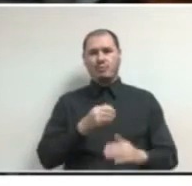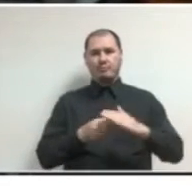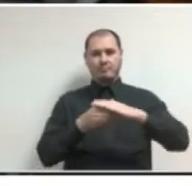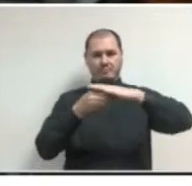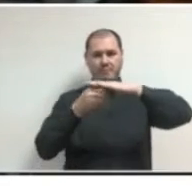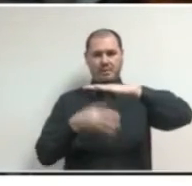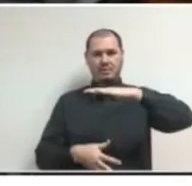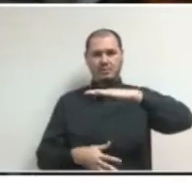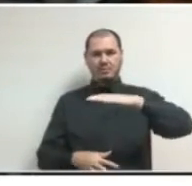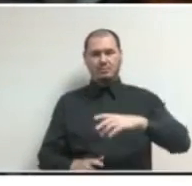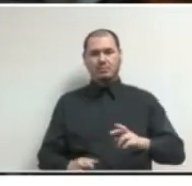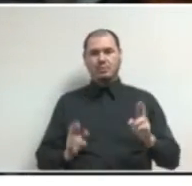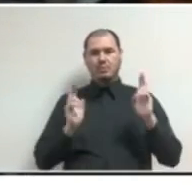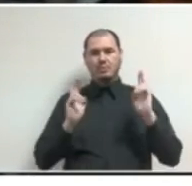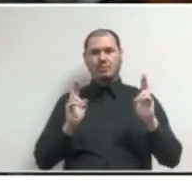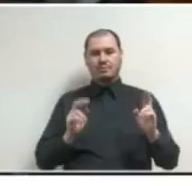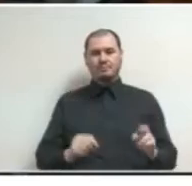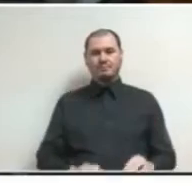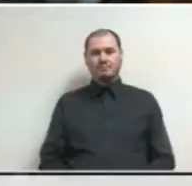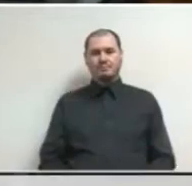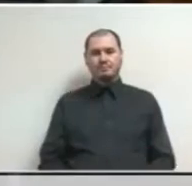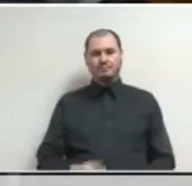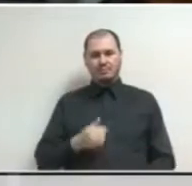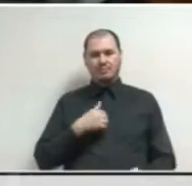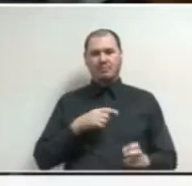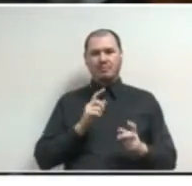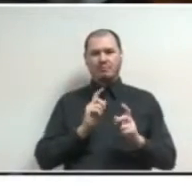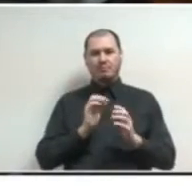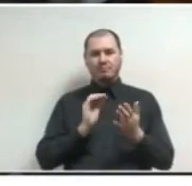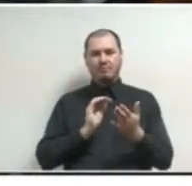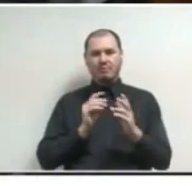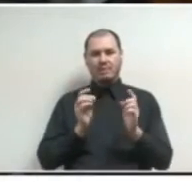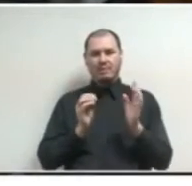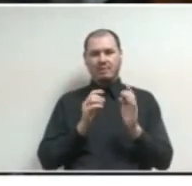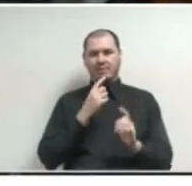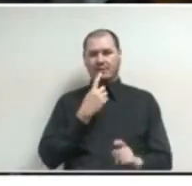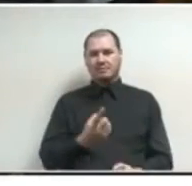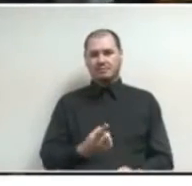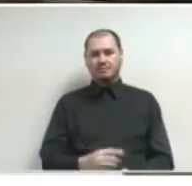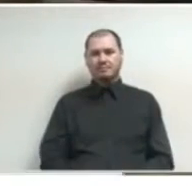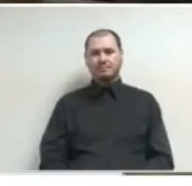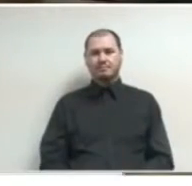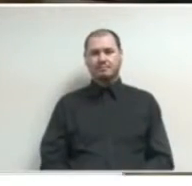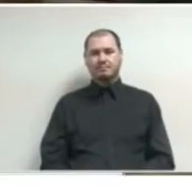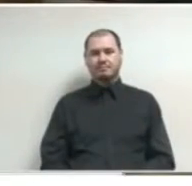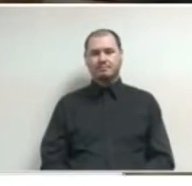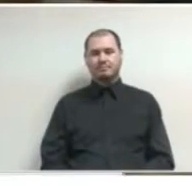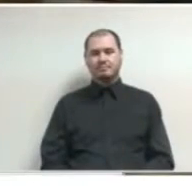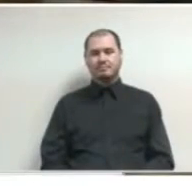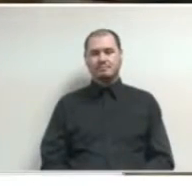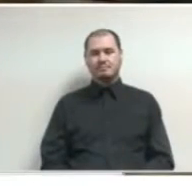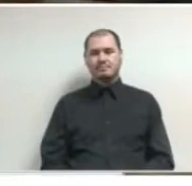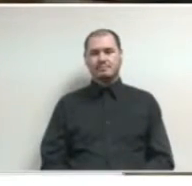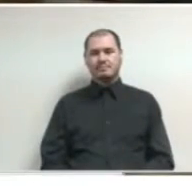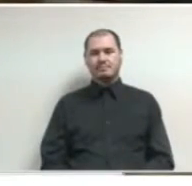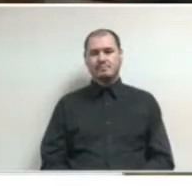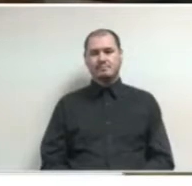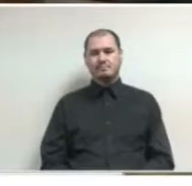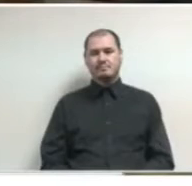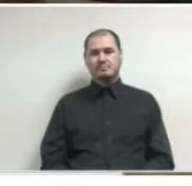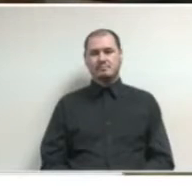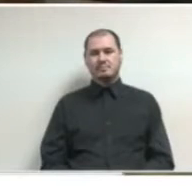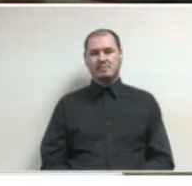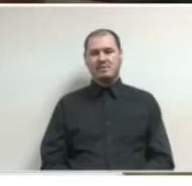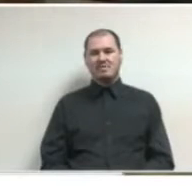Guava. Espero ya decirlo que también lo haré, ¿verdad? Y con el presidente. Gracias. Gracias, doctor. Con mucho respeto